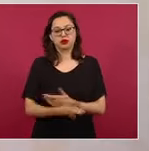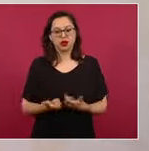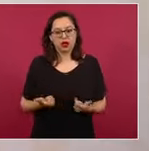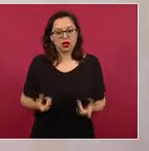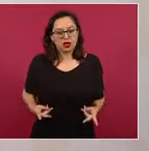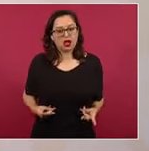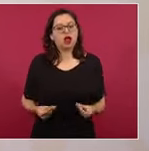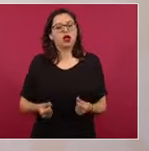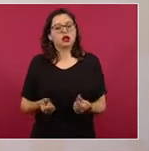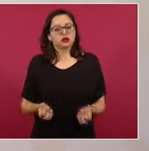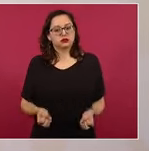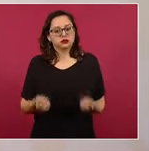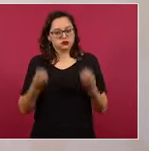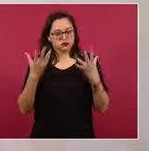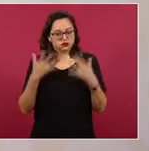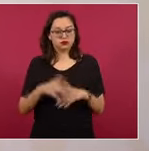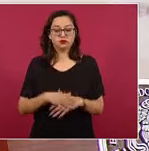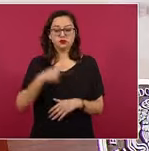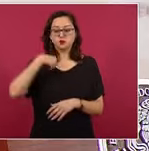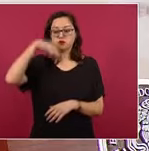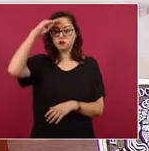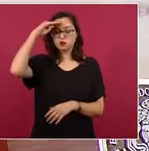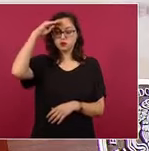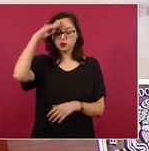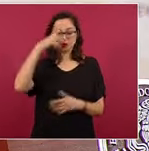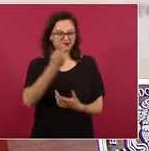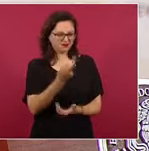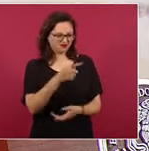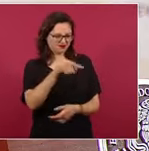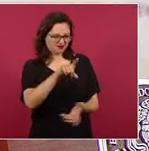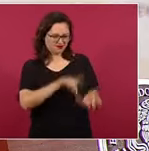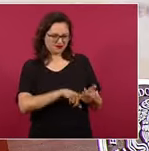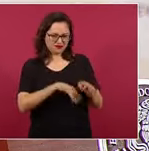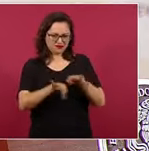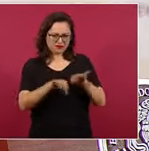Entonces, ¿para qué 11, 15?